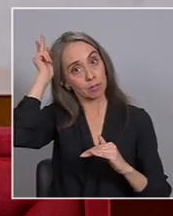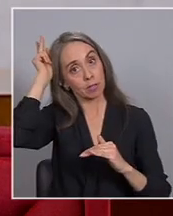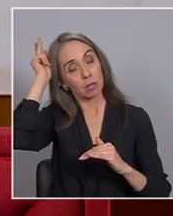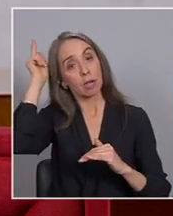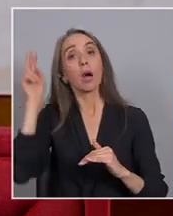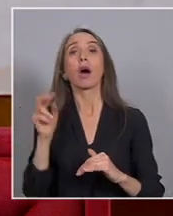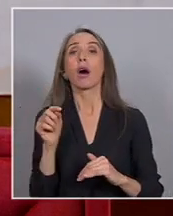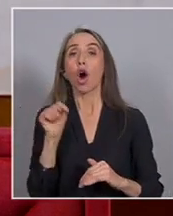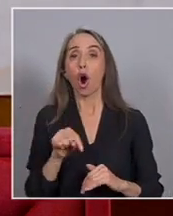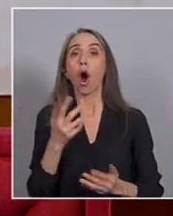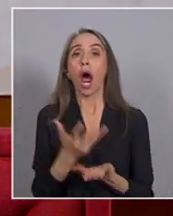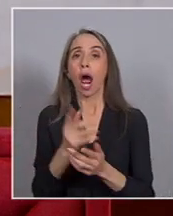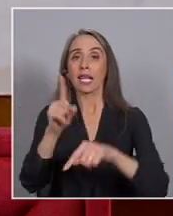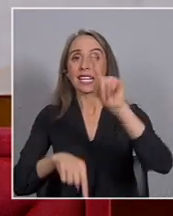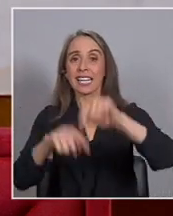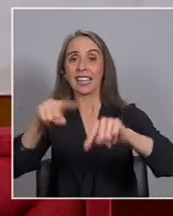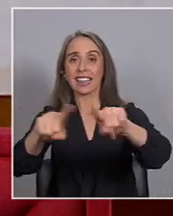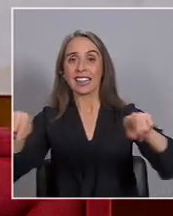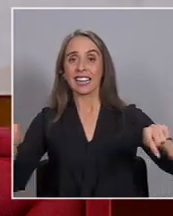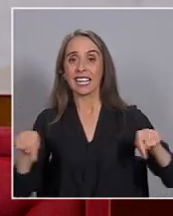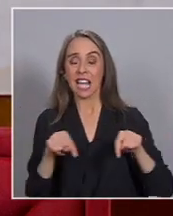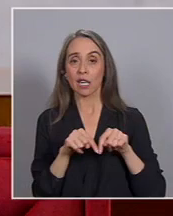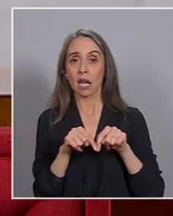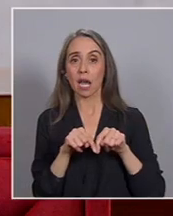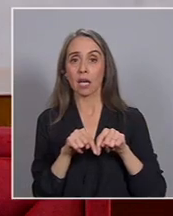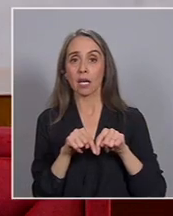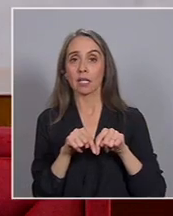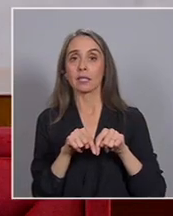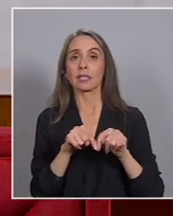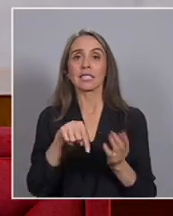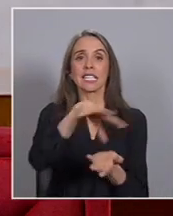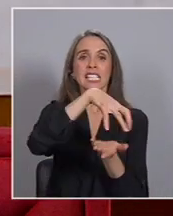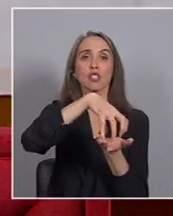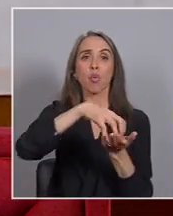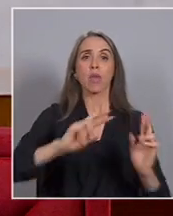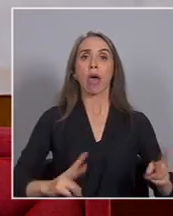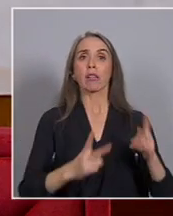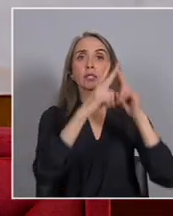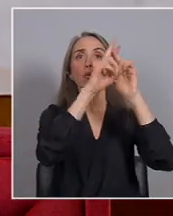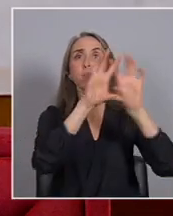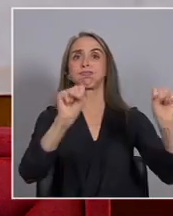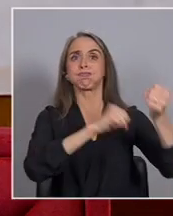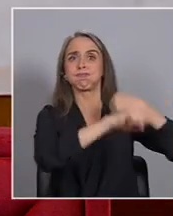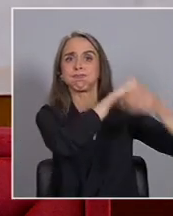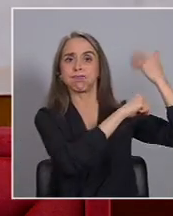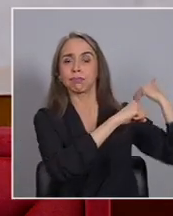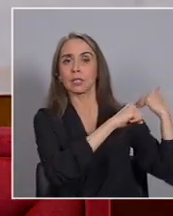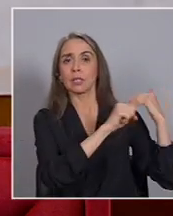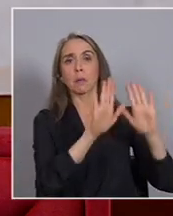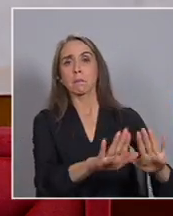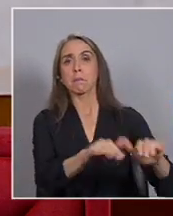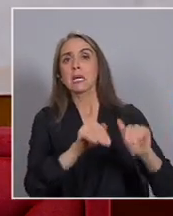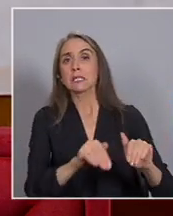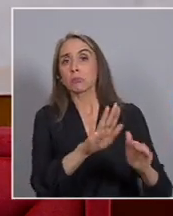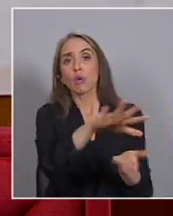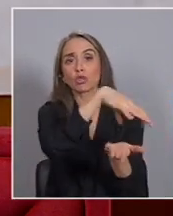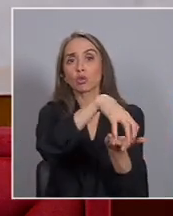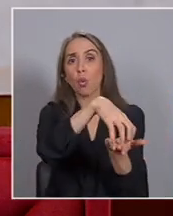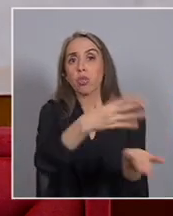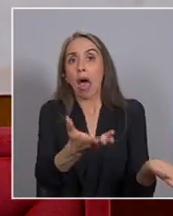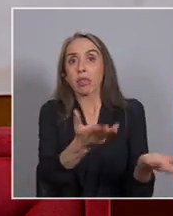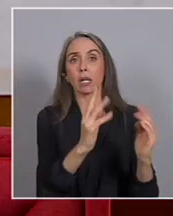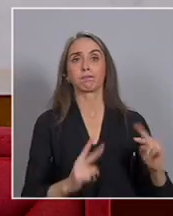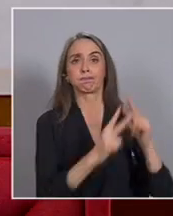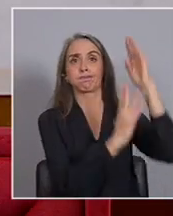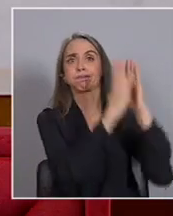Hoy hay tierras en donde están construidas ciudades. Esas ciudades se van a mantener. Acá